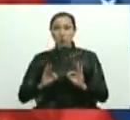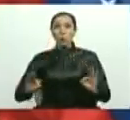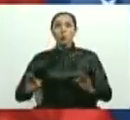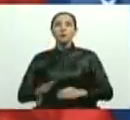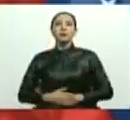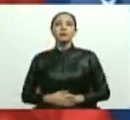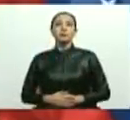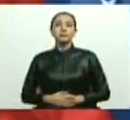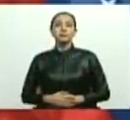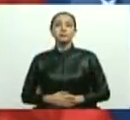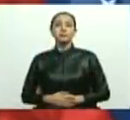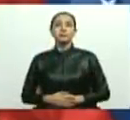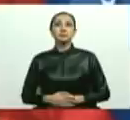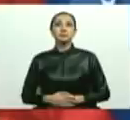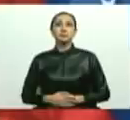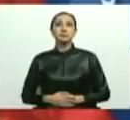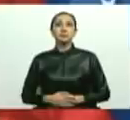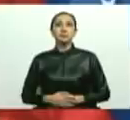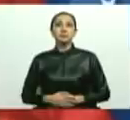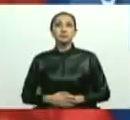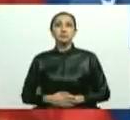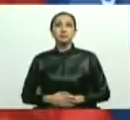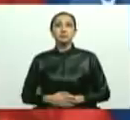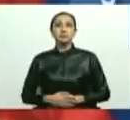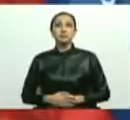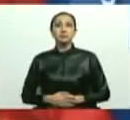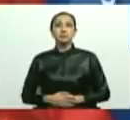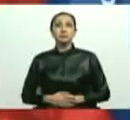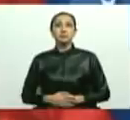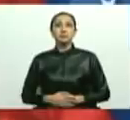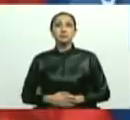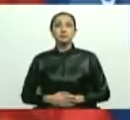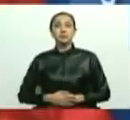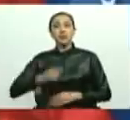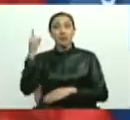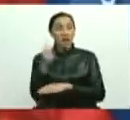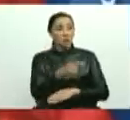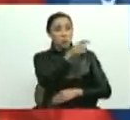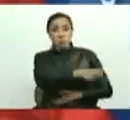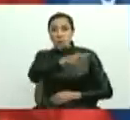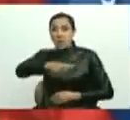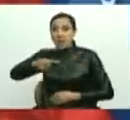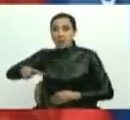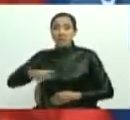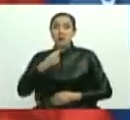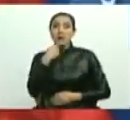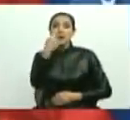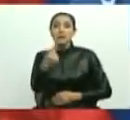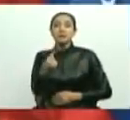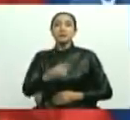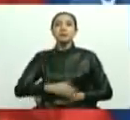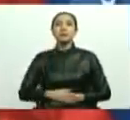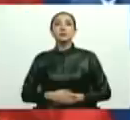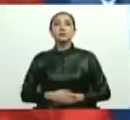el elemento ofensivo, acusatorio, etcétera, se dice solamente por